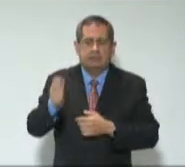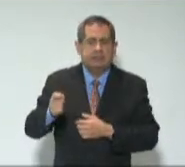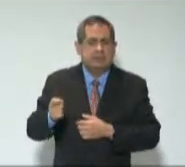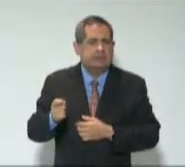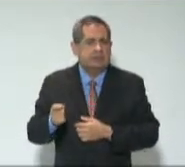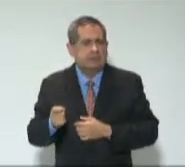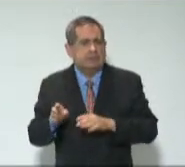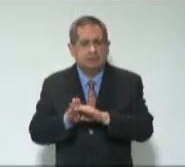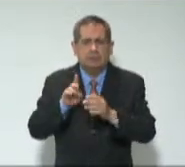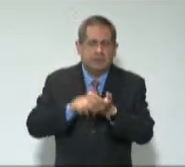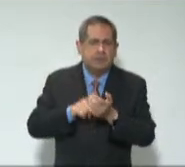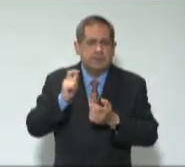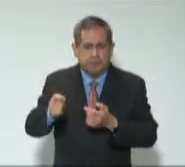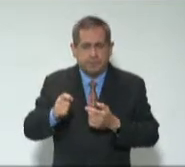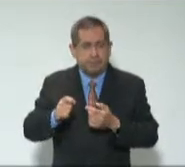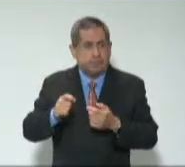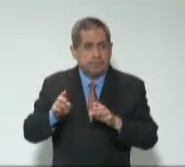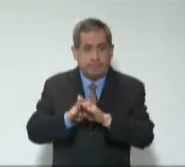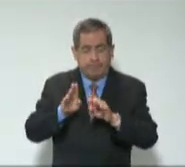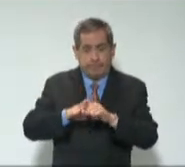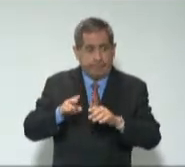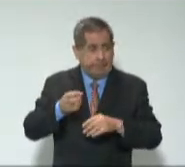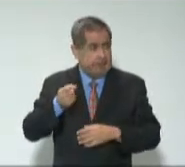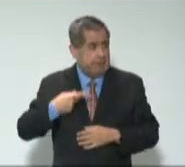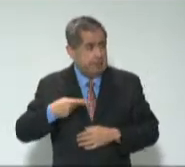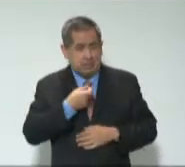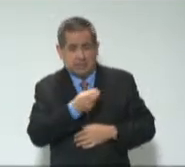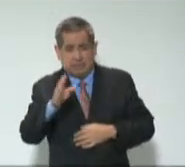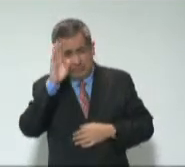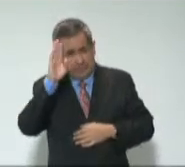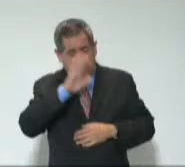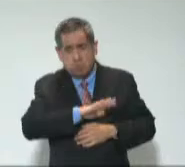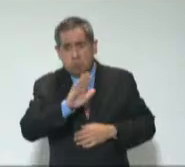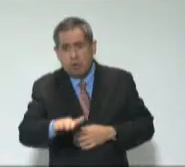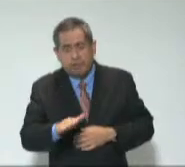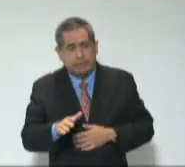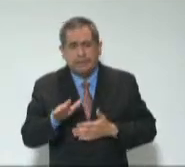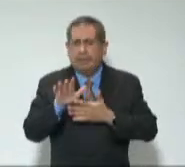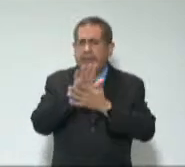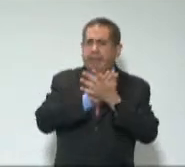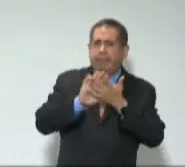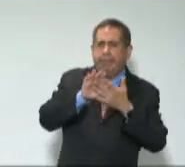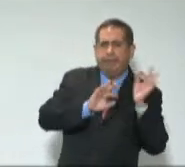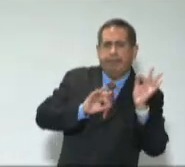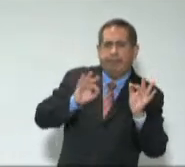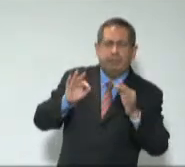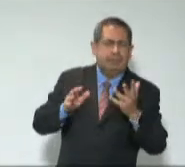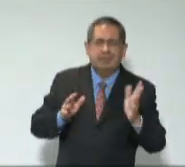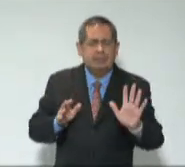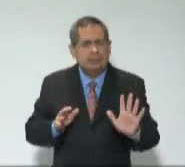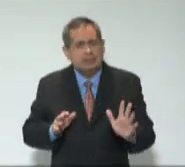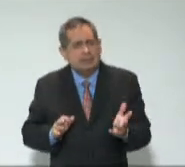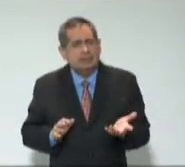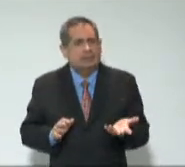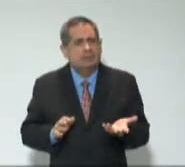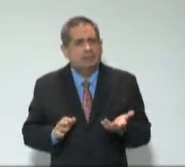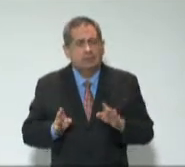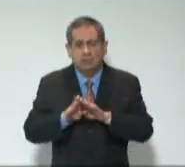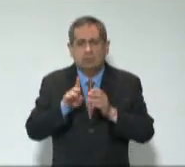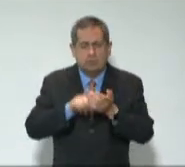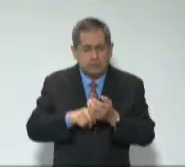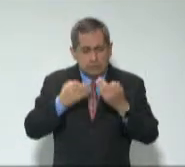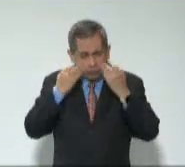dramático que es el exceso de mortalidad todas causas confundidas que eh